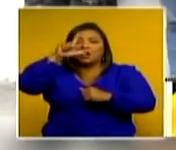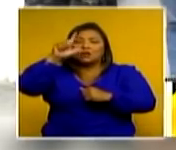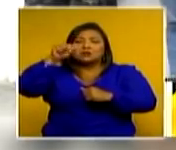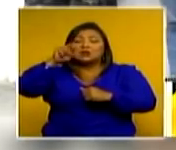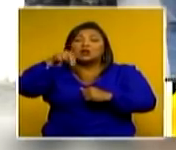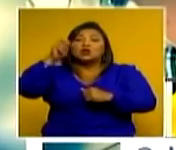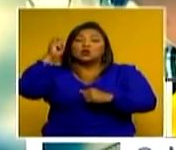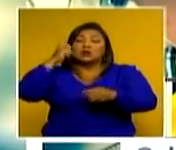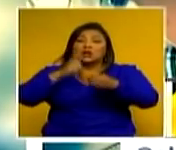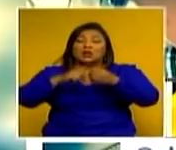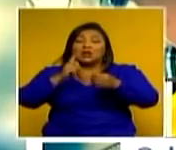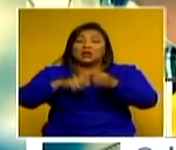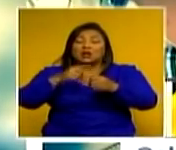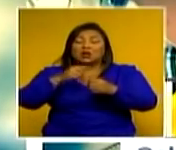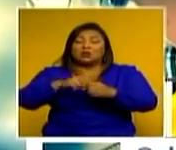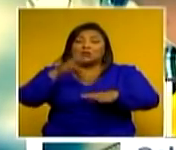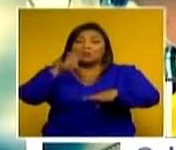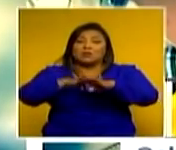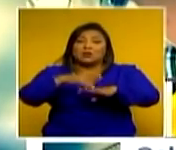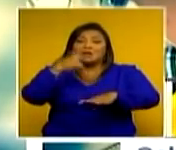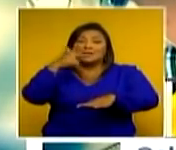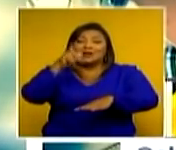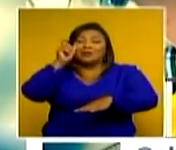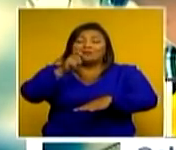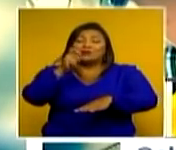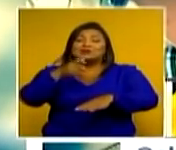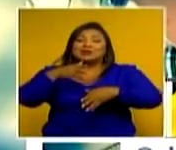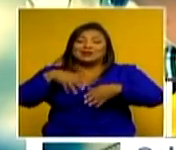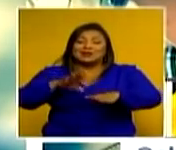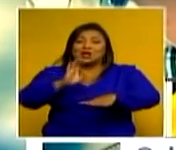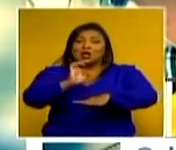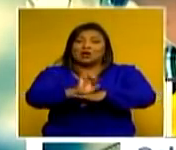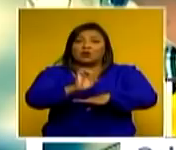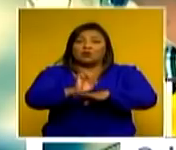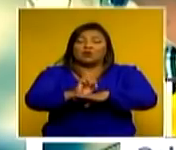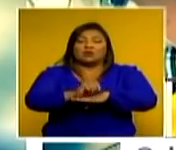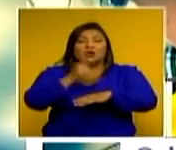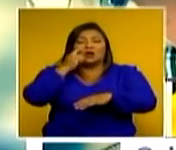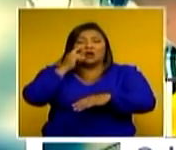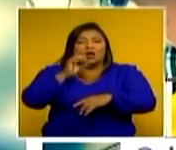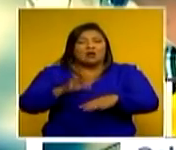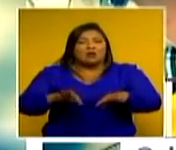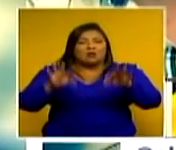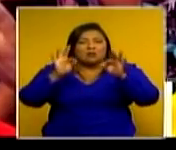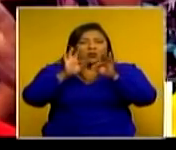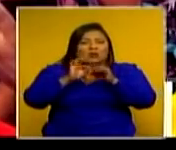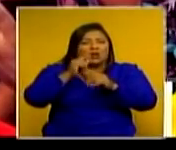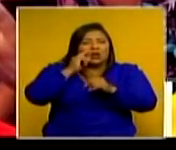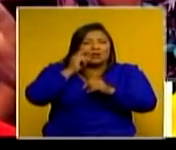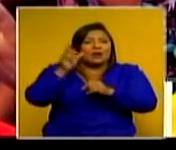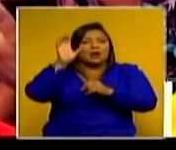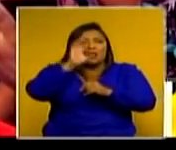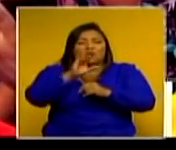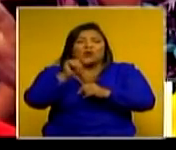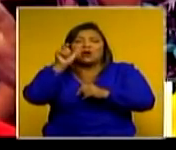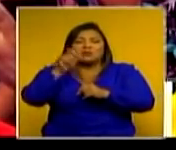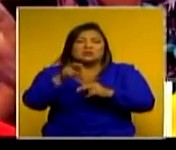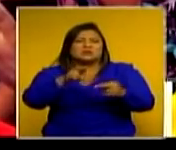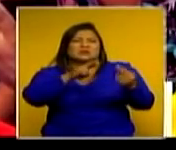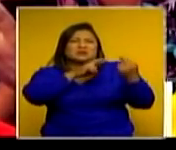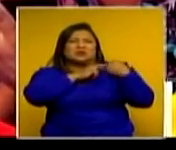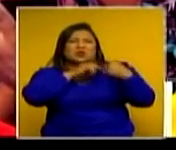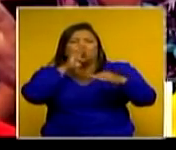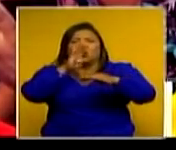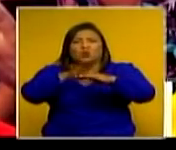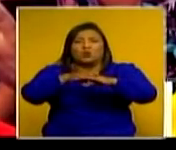se detuvo a tres sujetos de nacionalidad ecuatoriana una pieza fundamental para localizar a los presuntos culpables